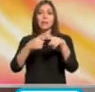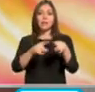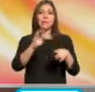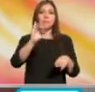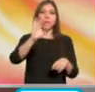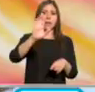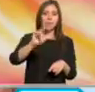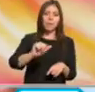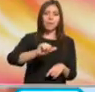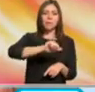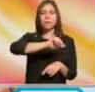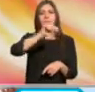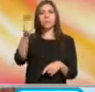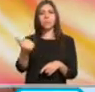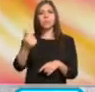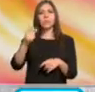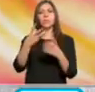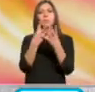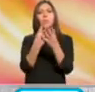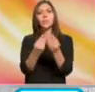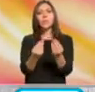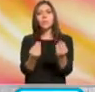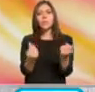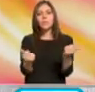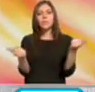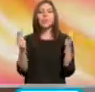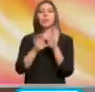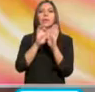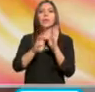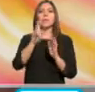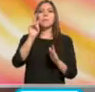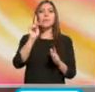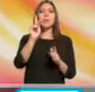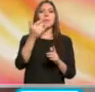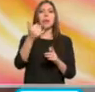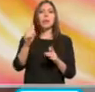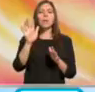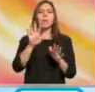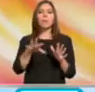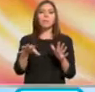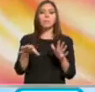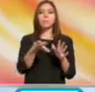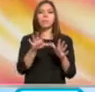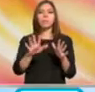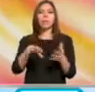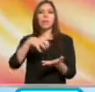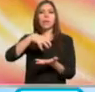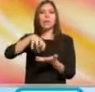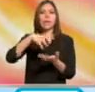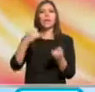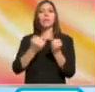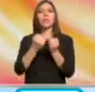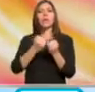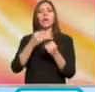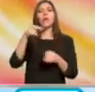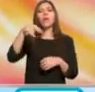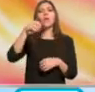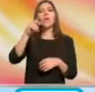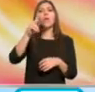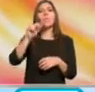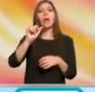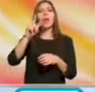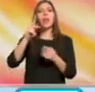Hay una fibra que es hidrosoluble, por ejemplo, ustedes verán cómo la papaya se hace como gelatinosa, igual que el nopal. El nopal es una